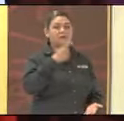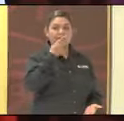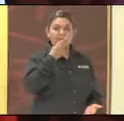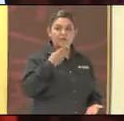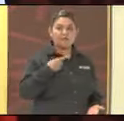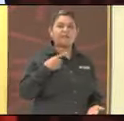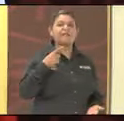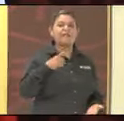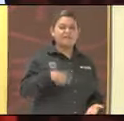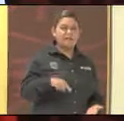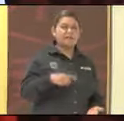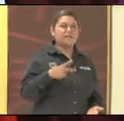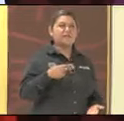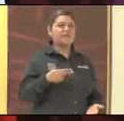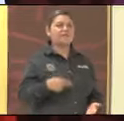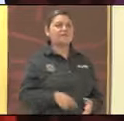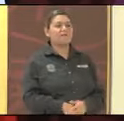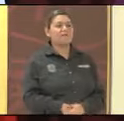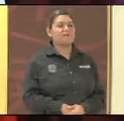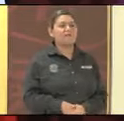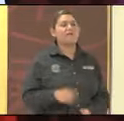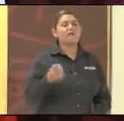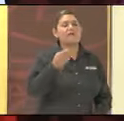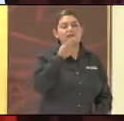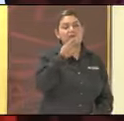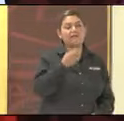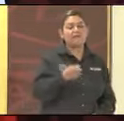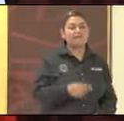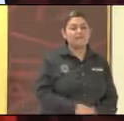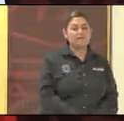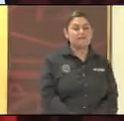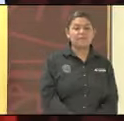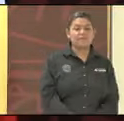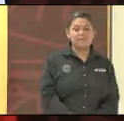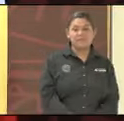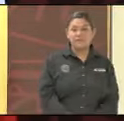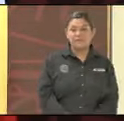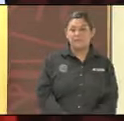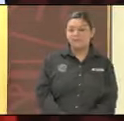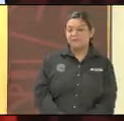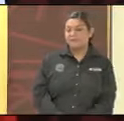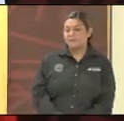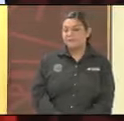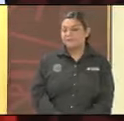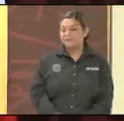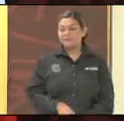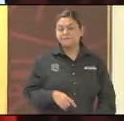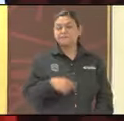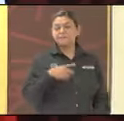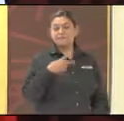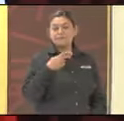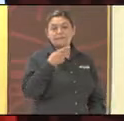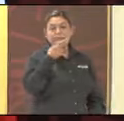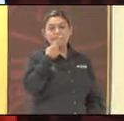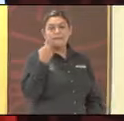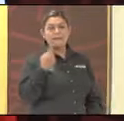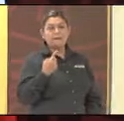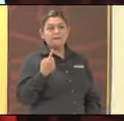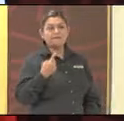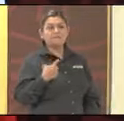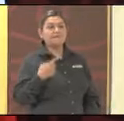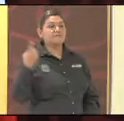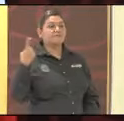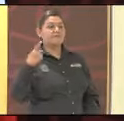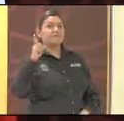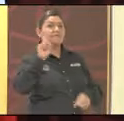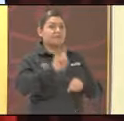eso también, a ver qué pueden argumentar. Muy bien, también les comento que el